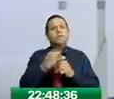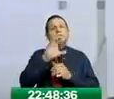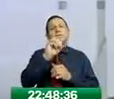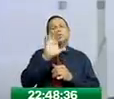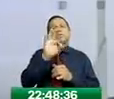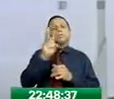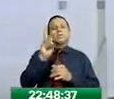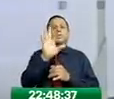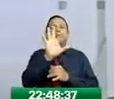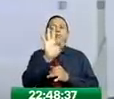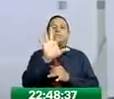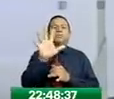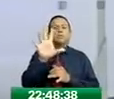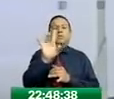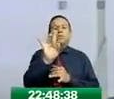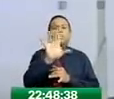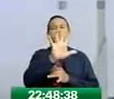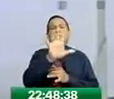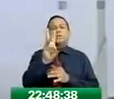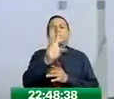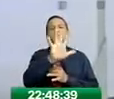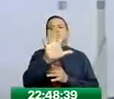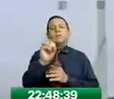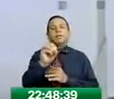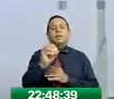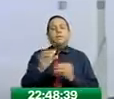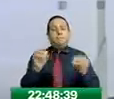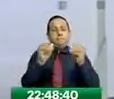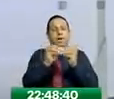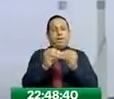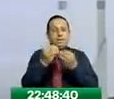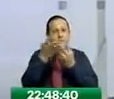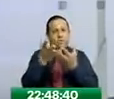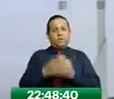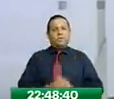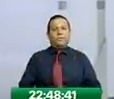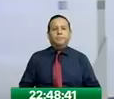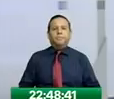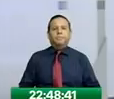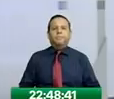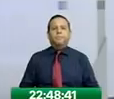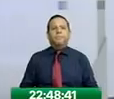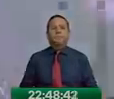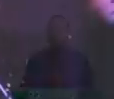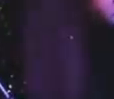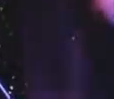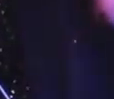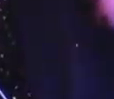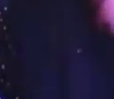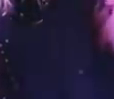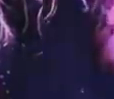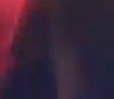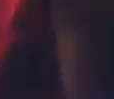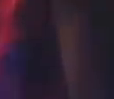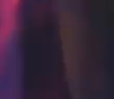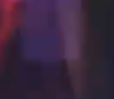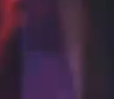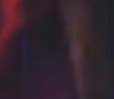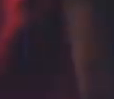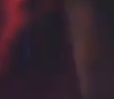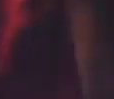096-958-5650 para seguir compartiendo historias de esperanza. Vamos contigo, Charlie. Está llena de rendidos.